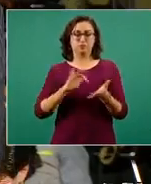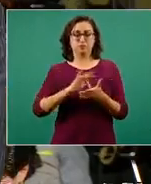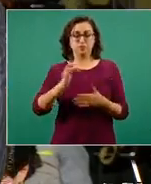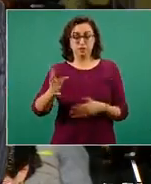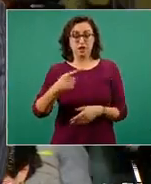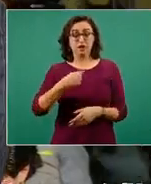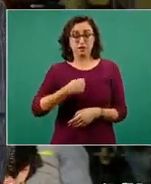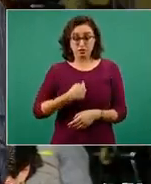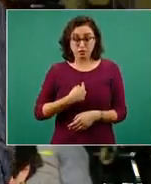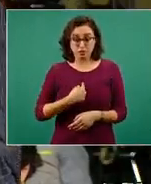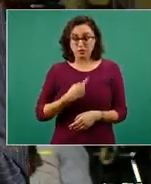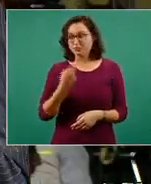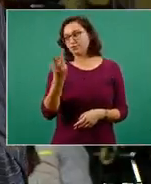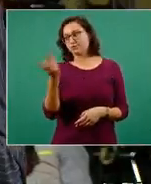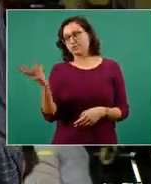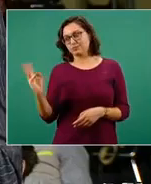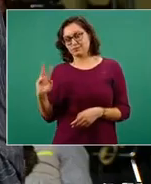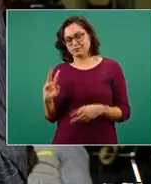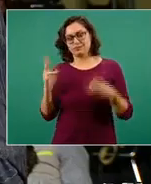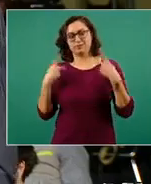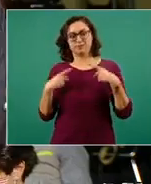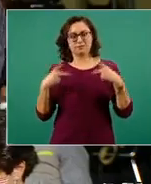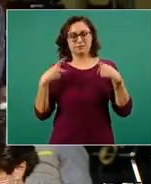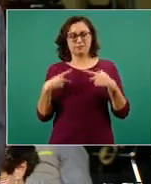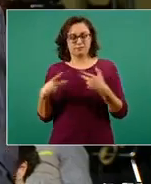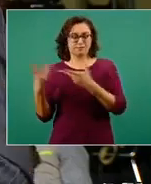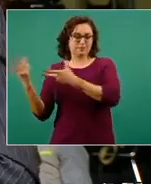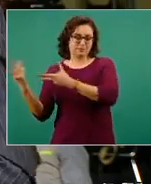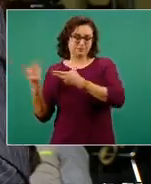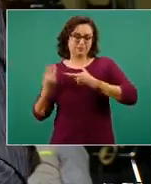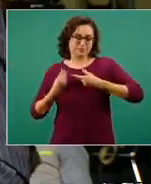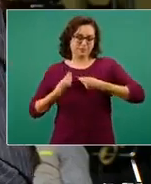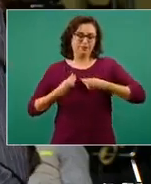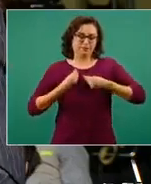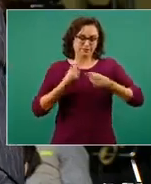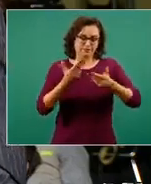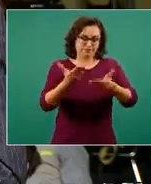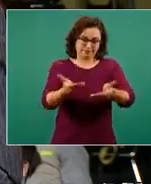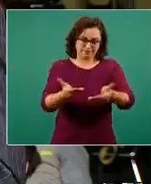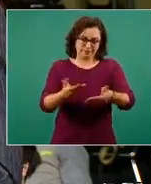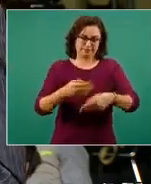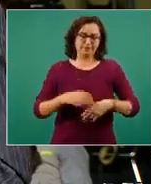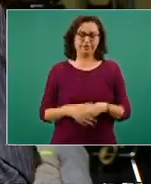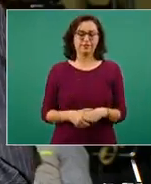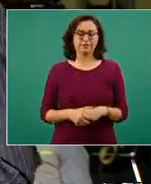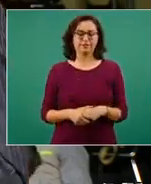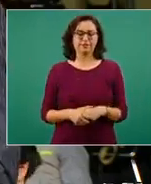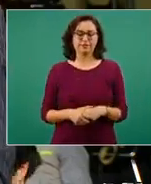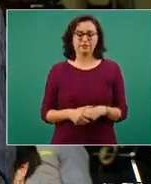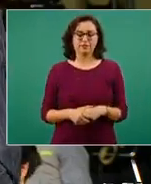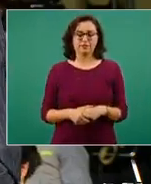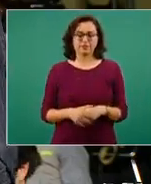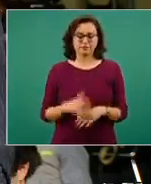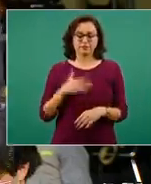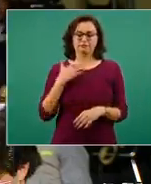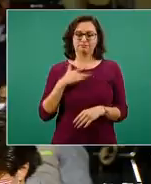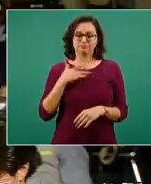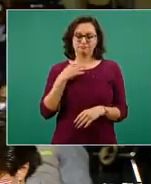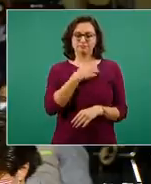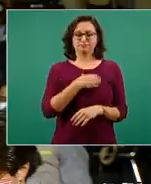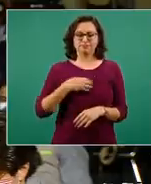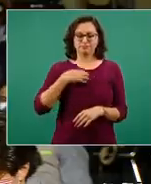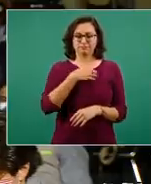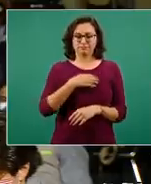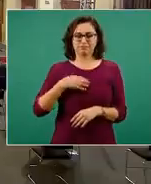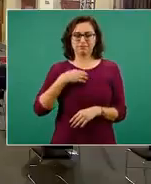por mí, sino por mucha gente que entrevisté también, que me lo hizo saber, me lo hizo llegar, y se siente maravilloso estar